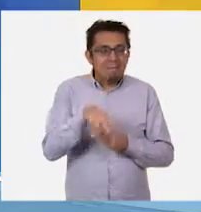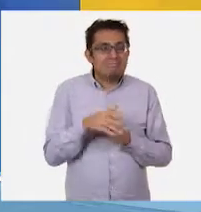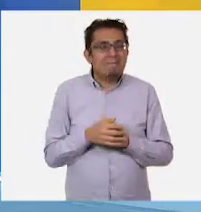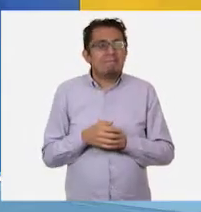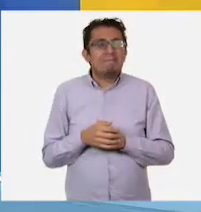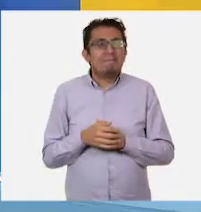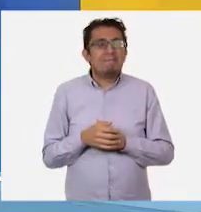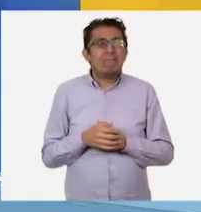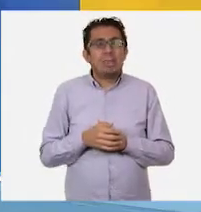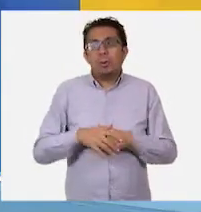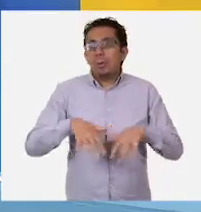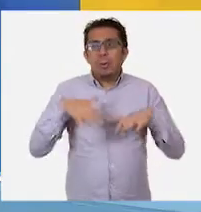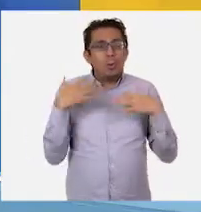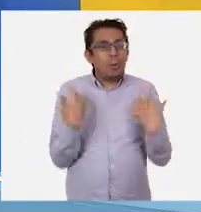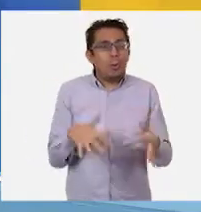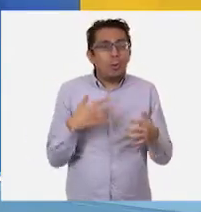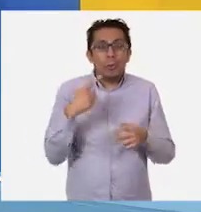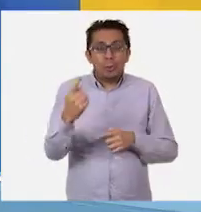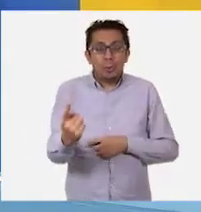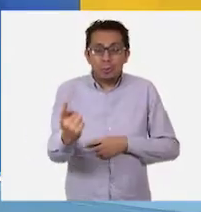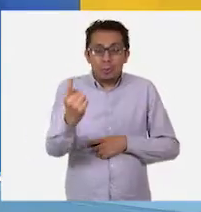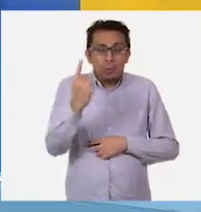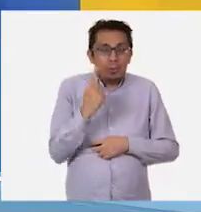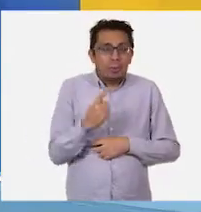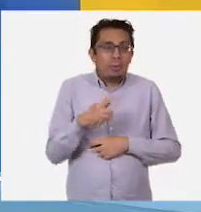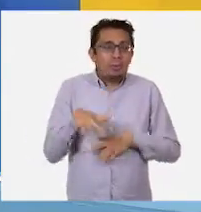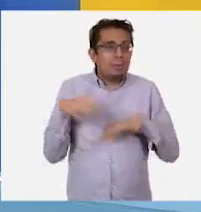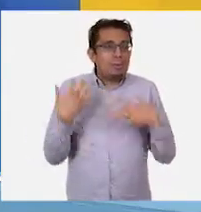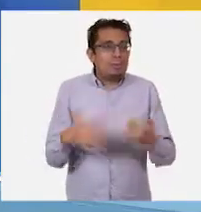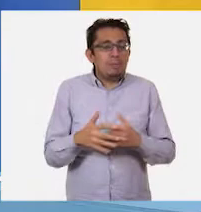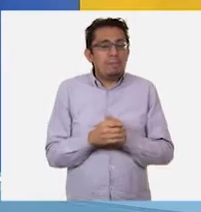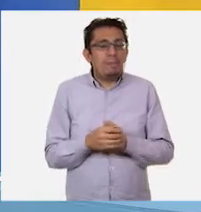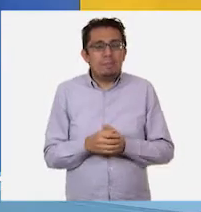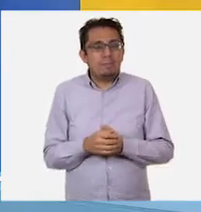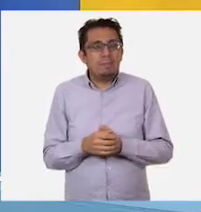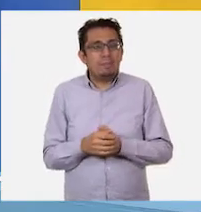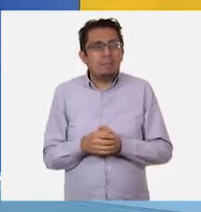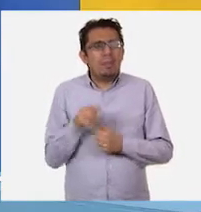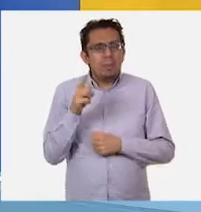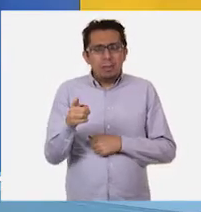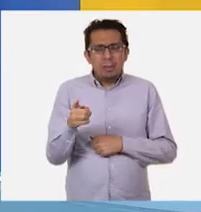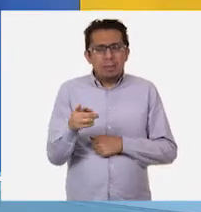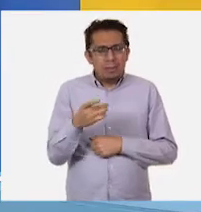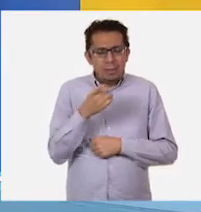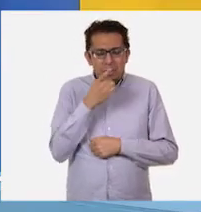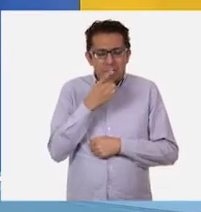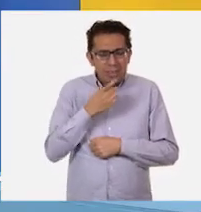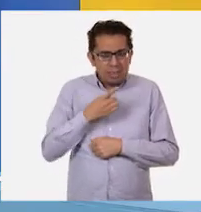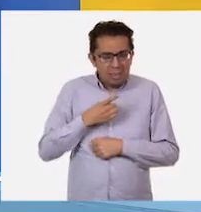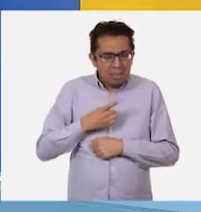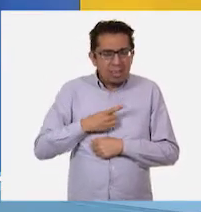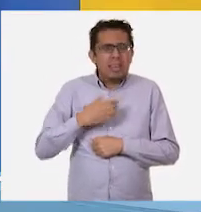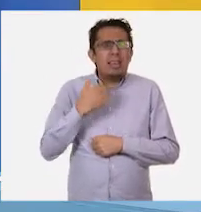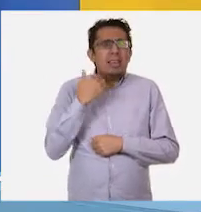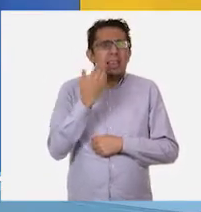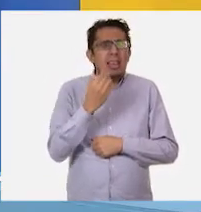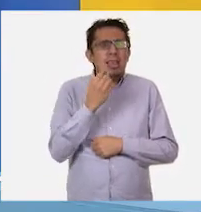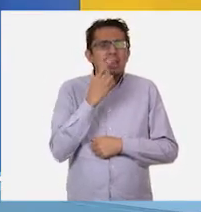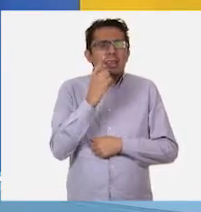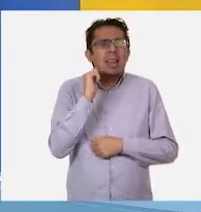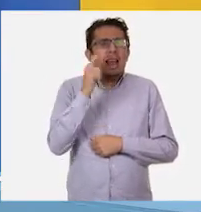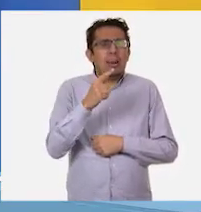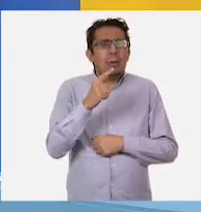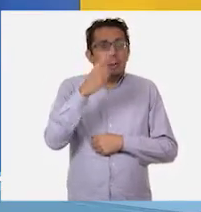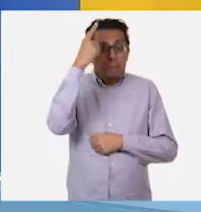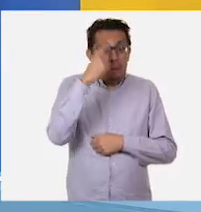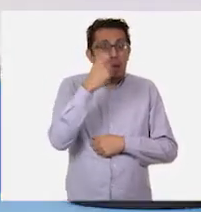Es un privilegio tenerte aquí, Ajo Listo. Oye, me decías que querías comentarles algo a las y los estudiantes de